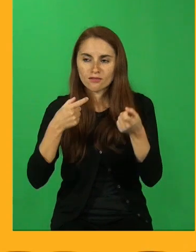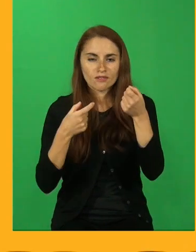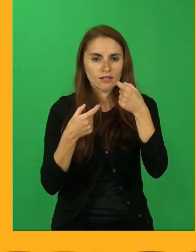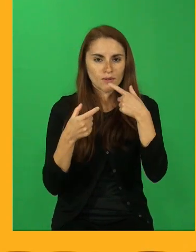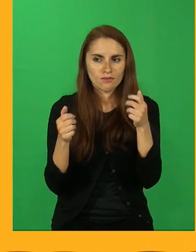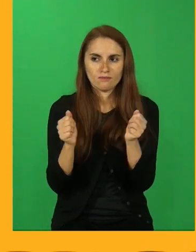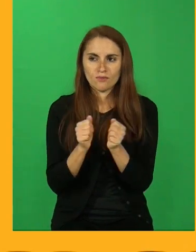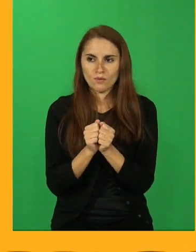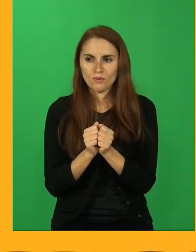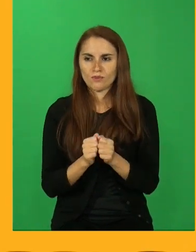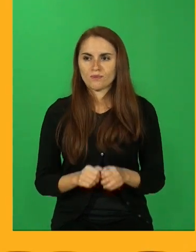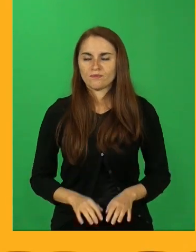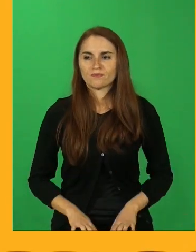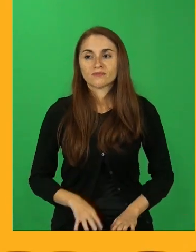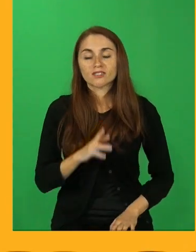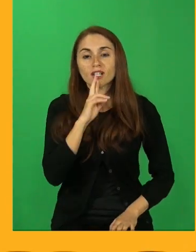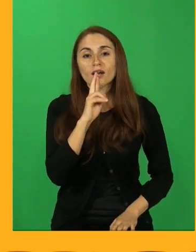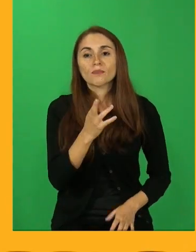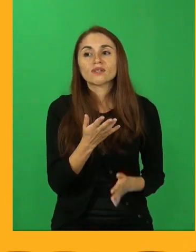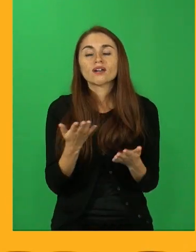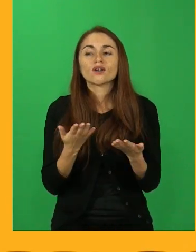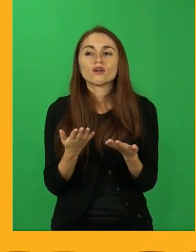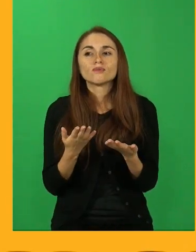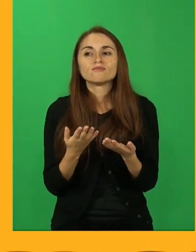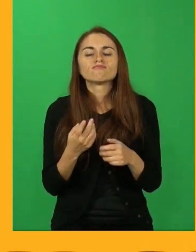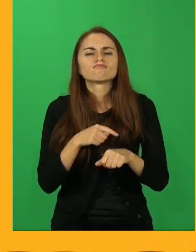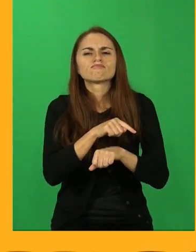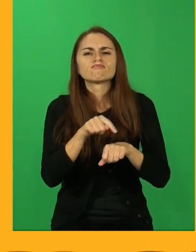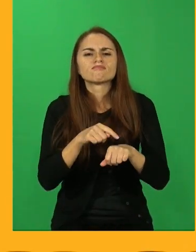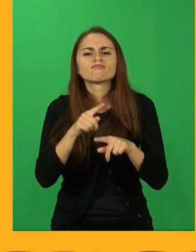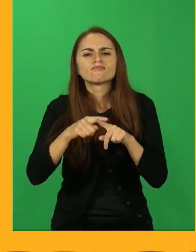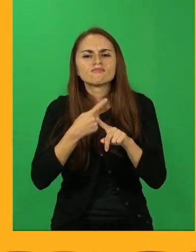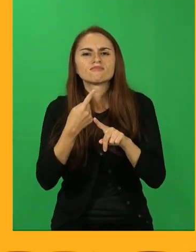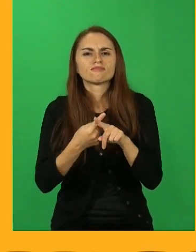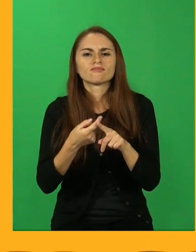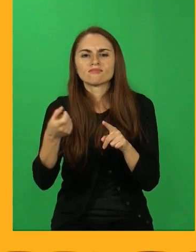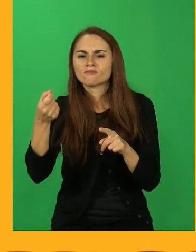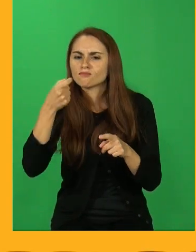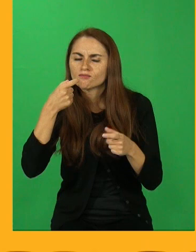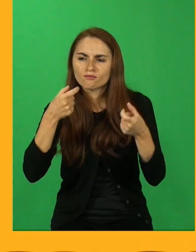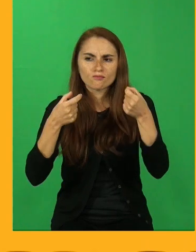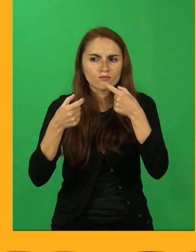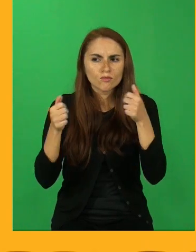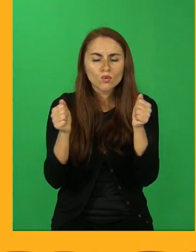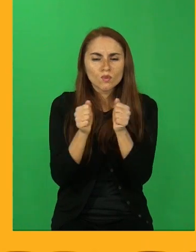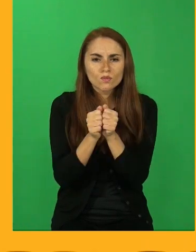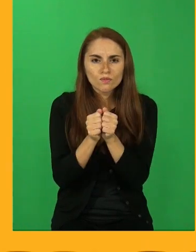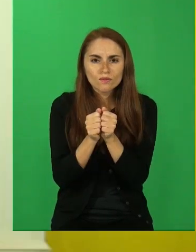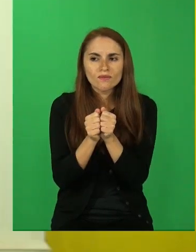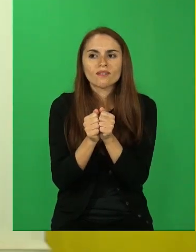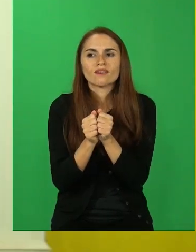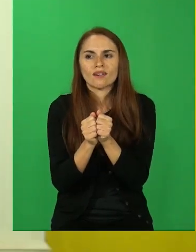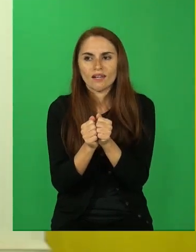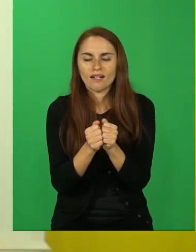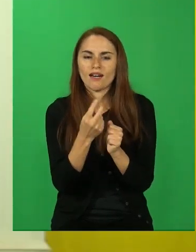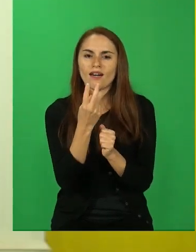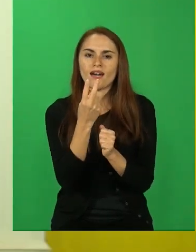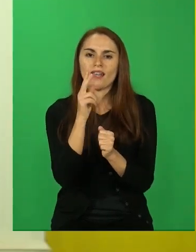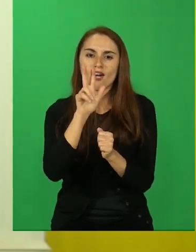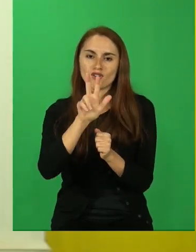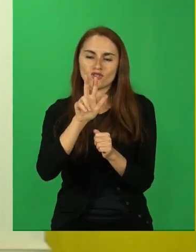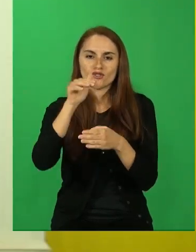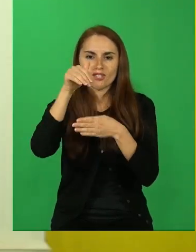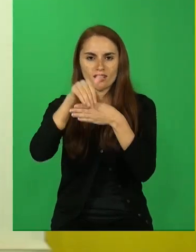remedios juntos. Y respondemos, ¿en qué horario se debe tomar ambos remedios nuevamente? Se los tiene que tomar a las 8